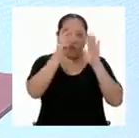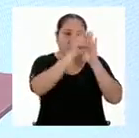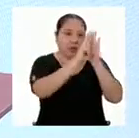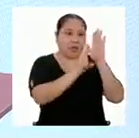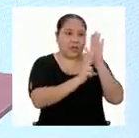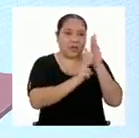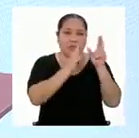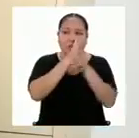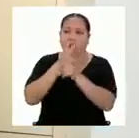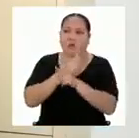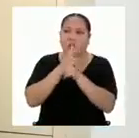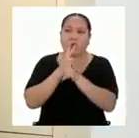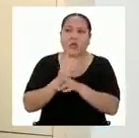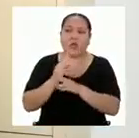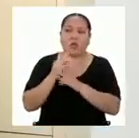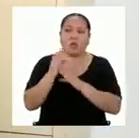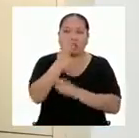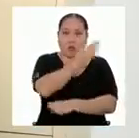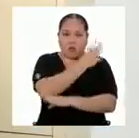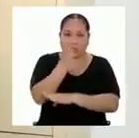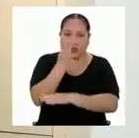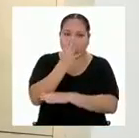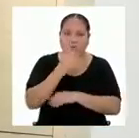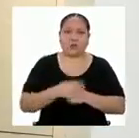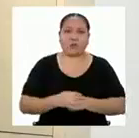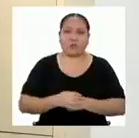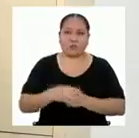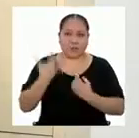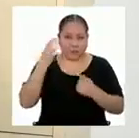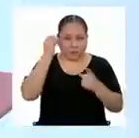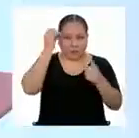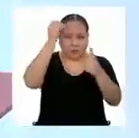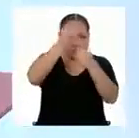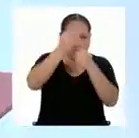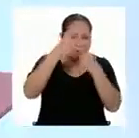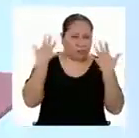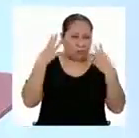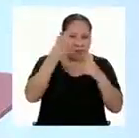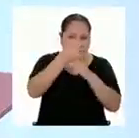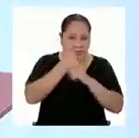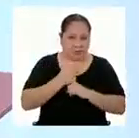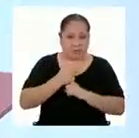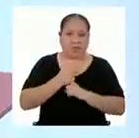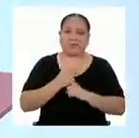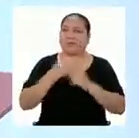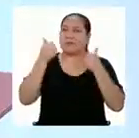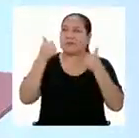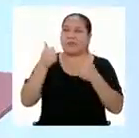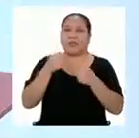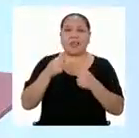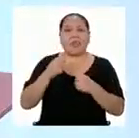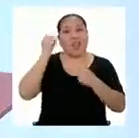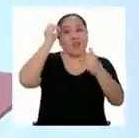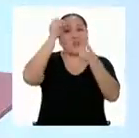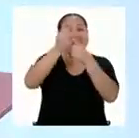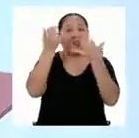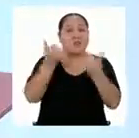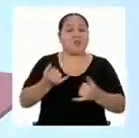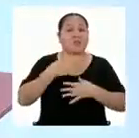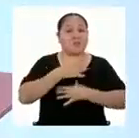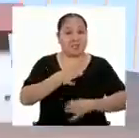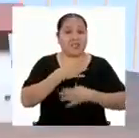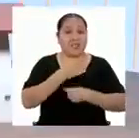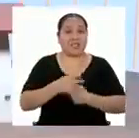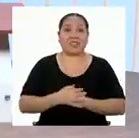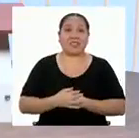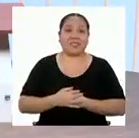bosques. Podemos decir entonces que cumplimos nuestro reto. ¡Qué bien! El reto de hoy estuvo